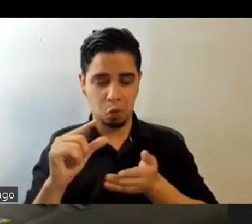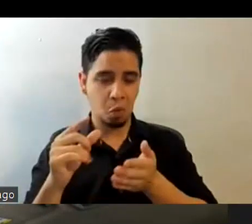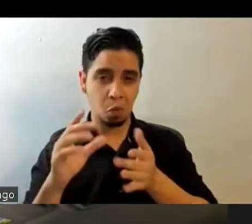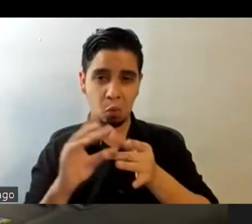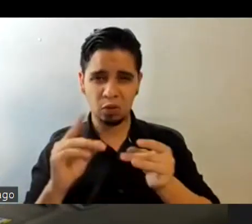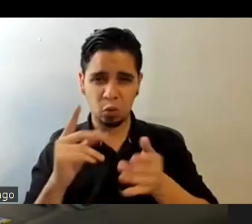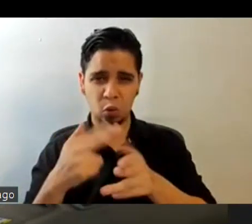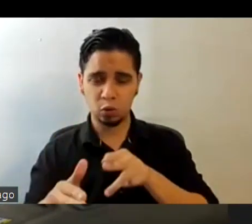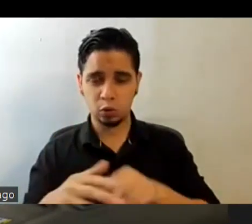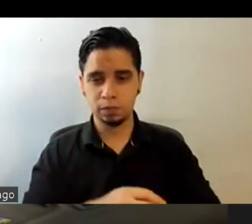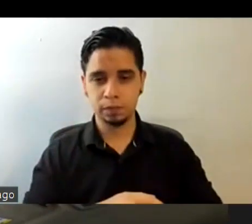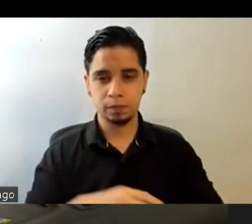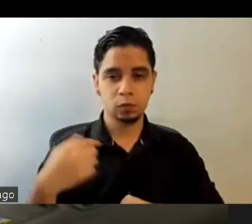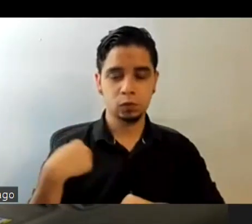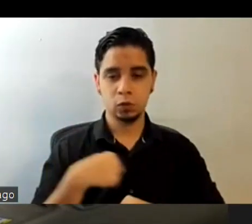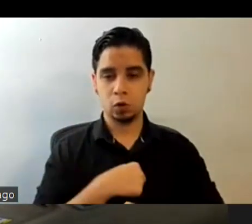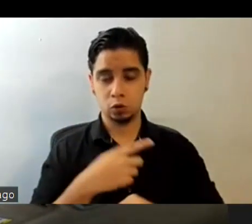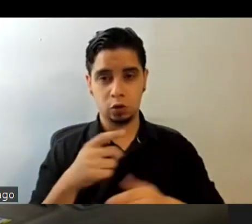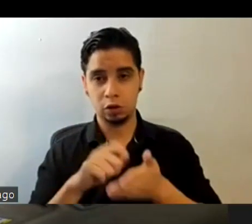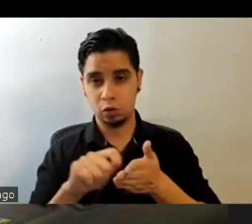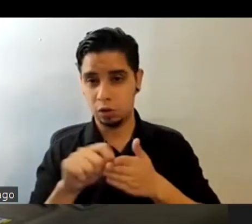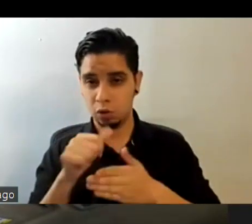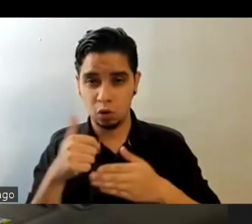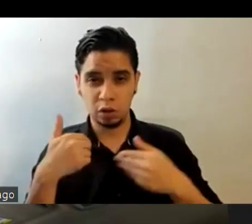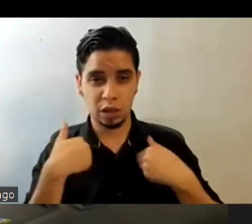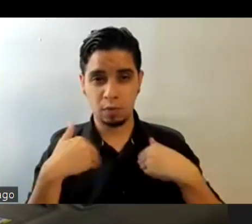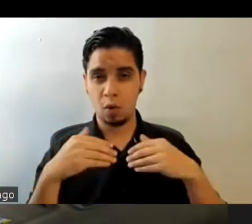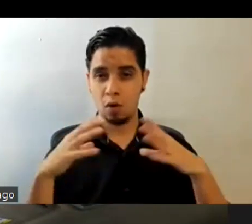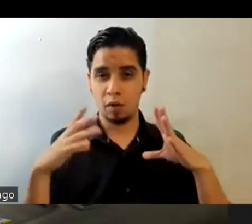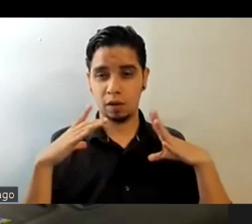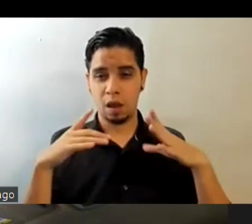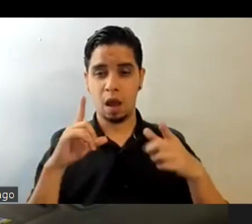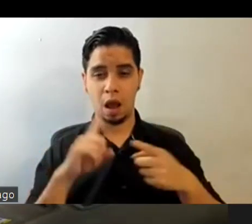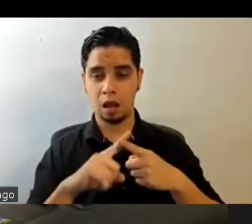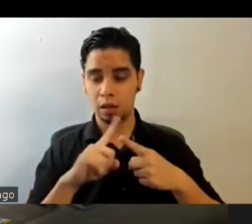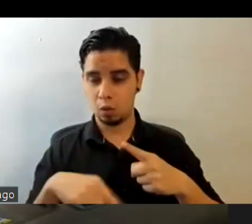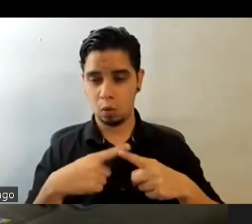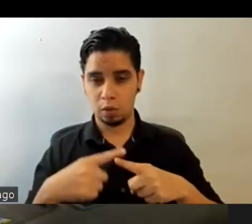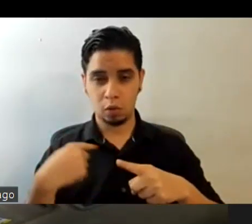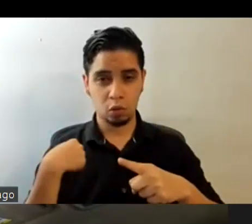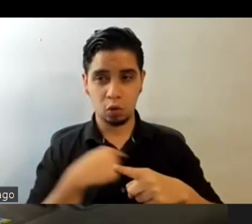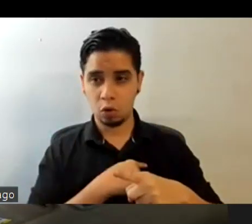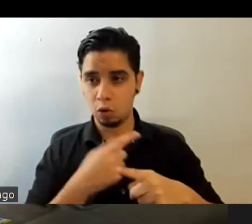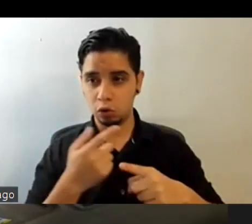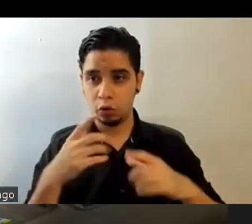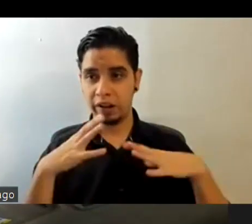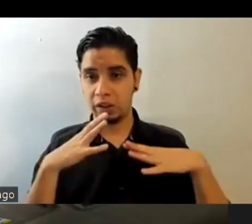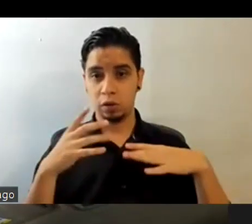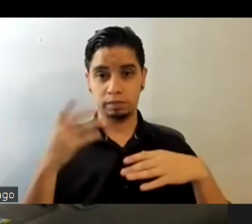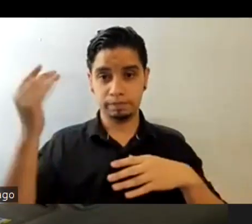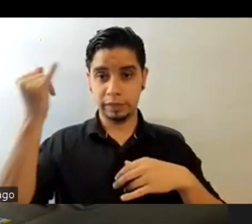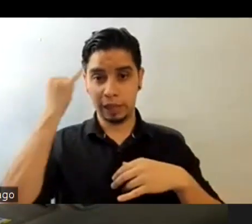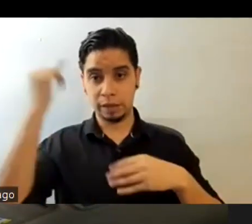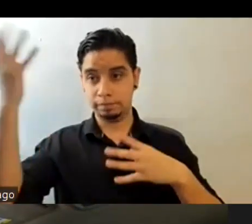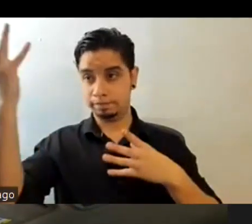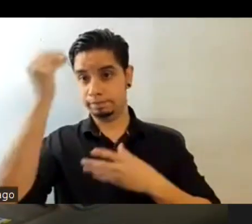que nosotros los escritores no tenemos vacaciones. No. Porque hasta cuando estamos de vacaciones nos llegan las ideas y tenemos